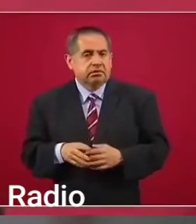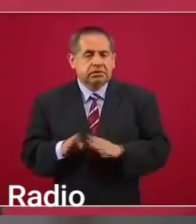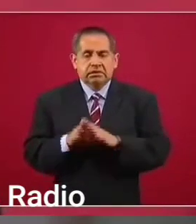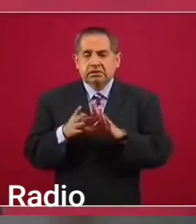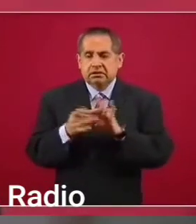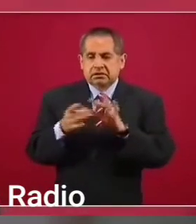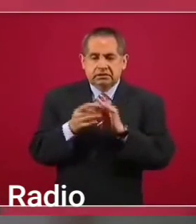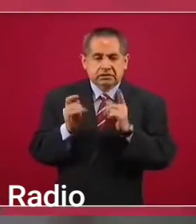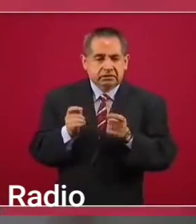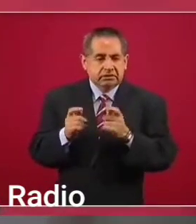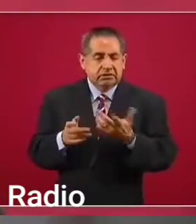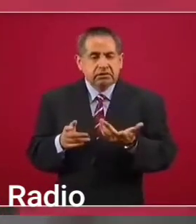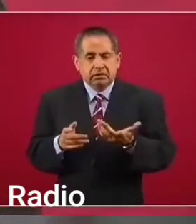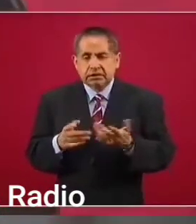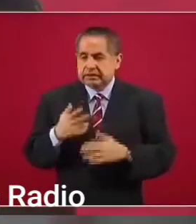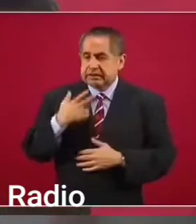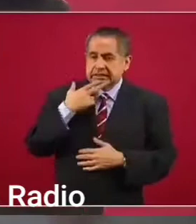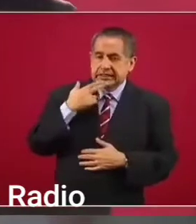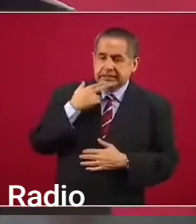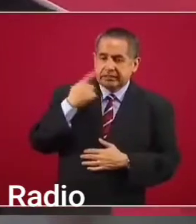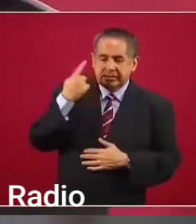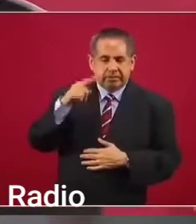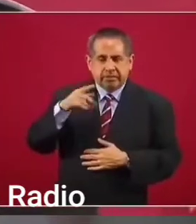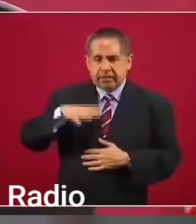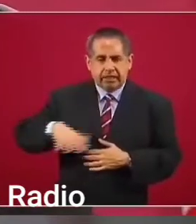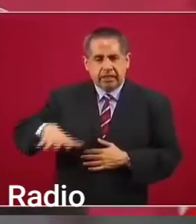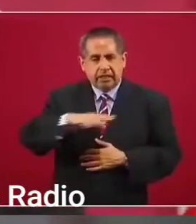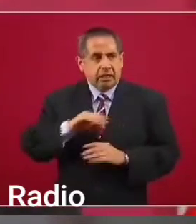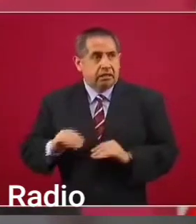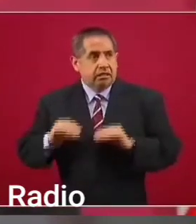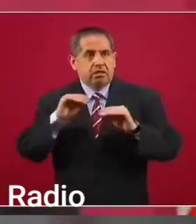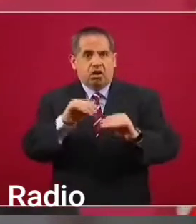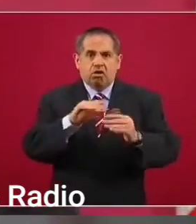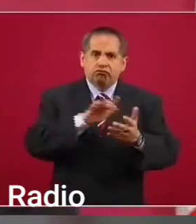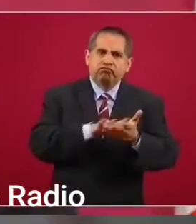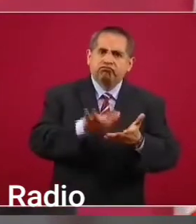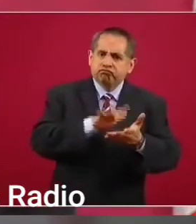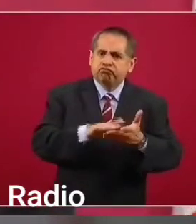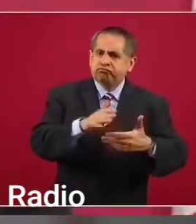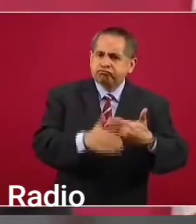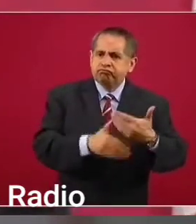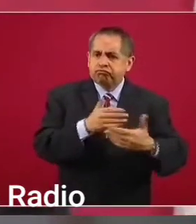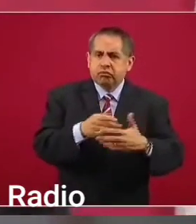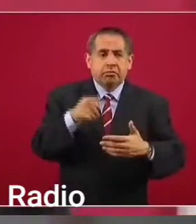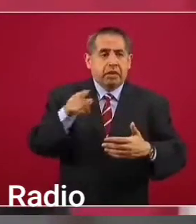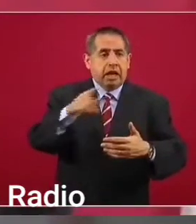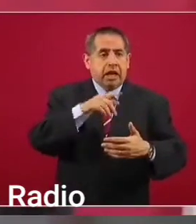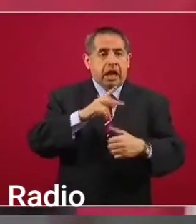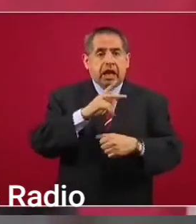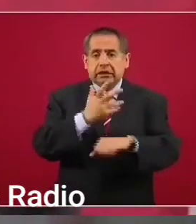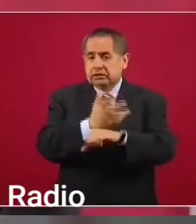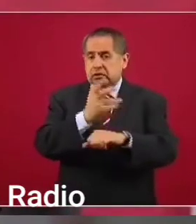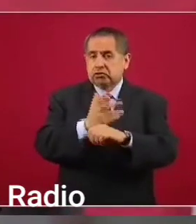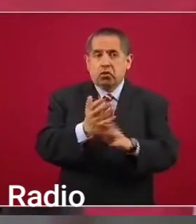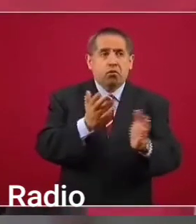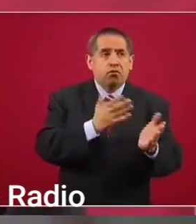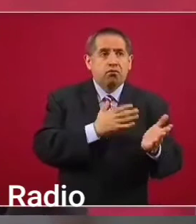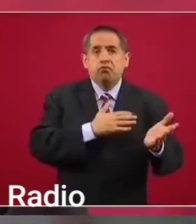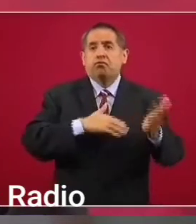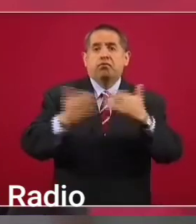que ha contribuido para el desarrollo de esa gran